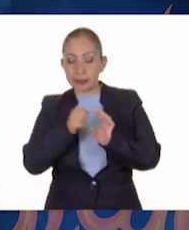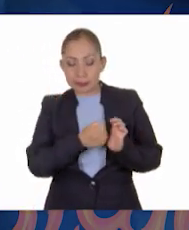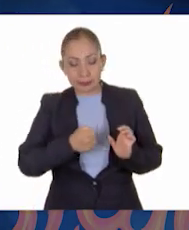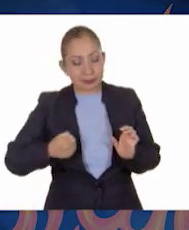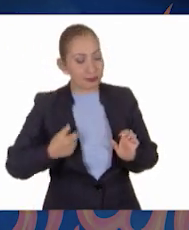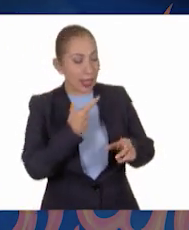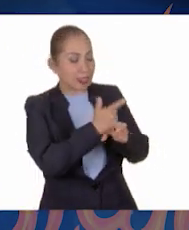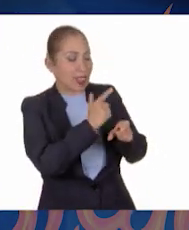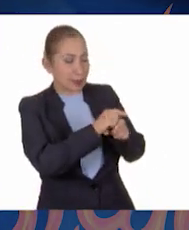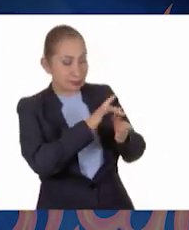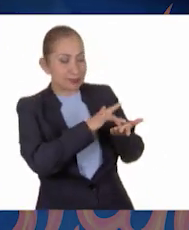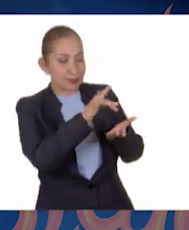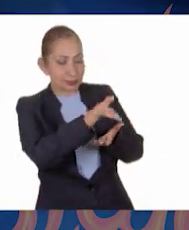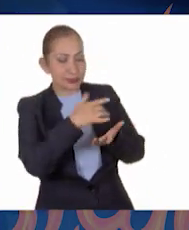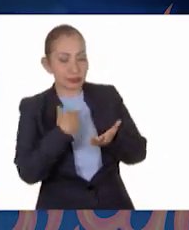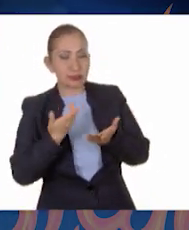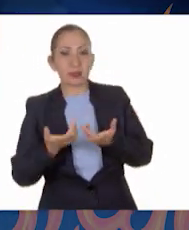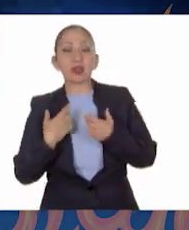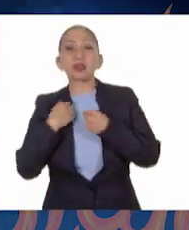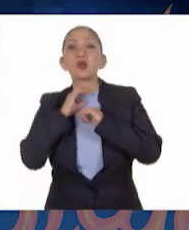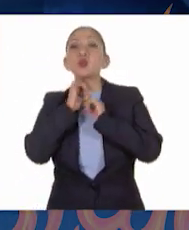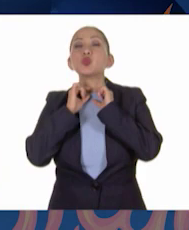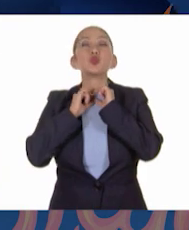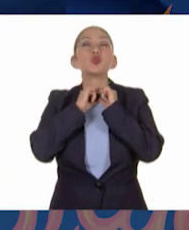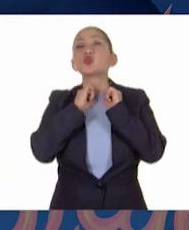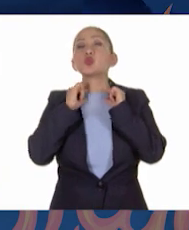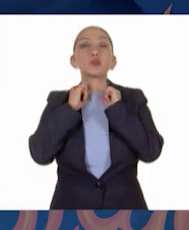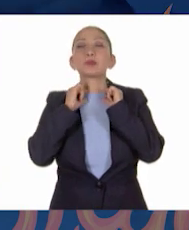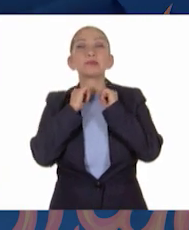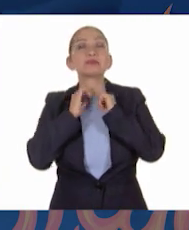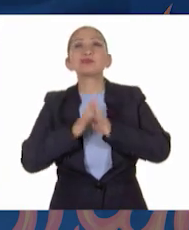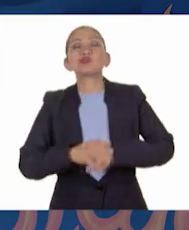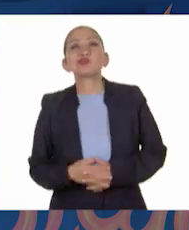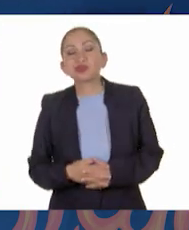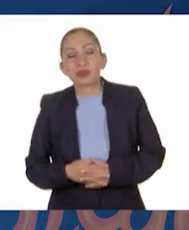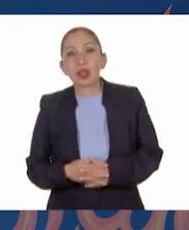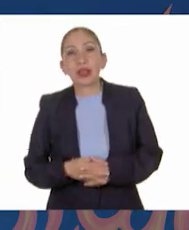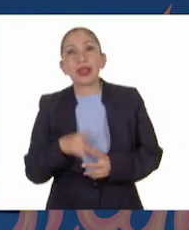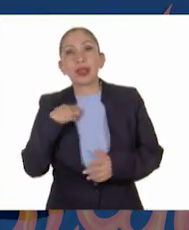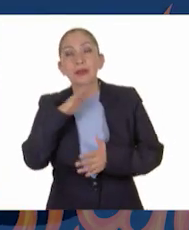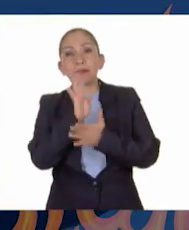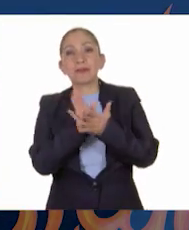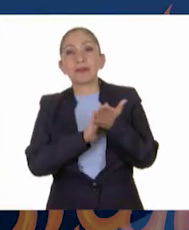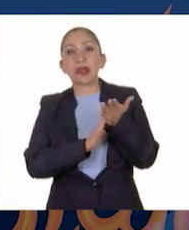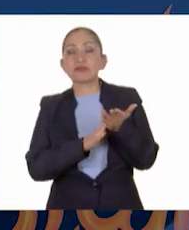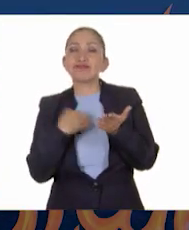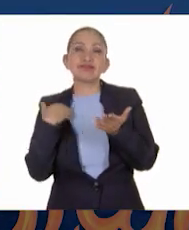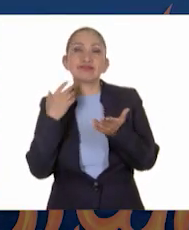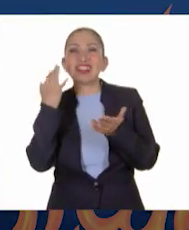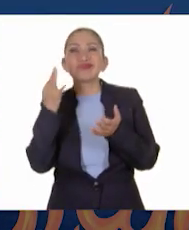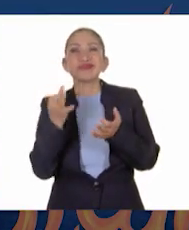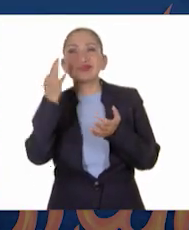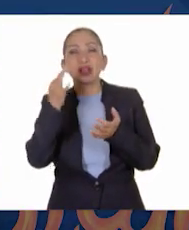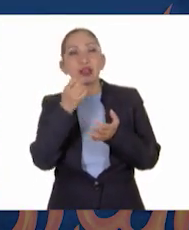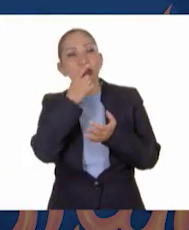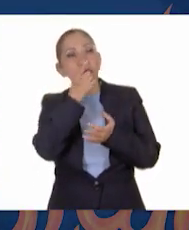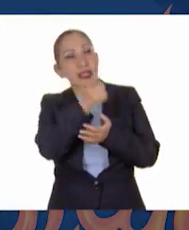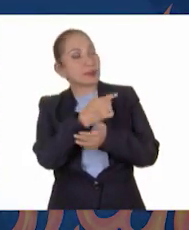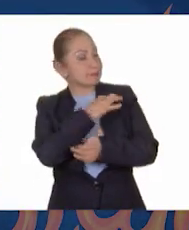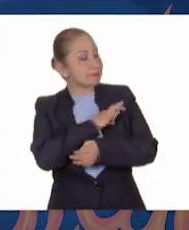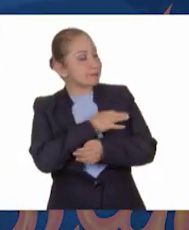taxi, se acomodó el nudo de la corbata y luego, con aire de humilde vencedor, se aprestó a recibir